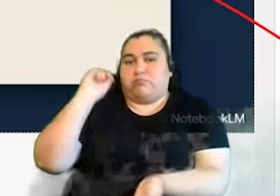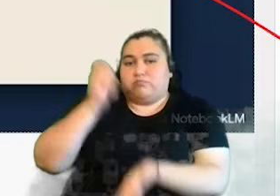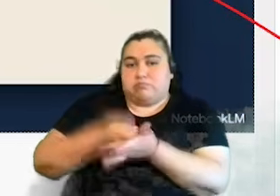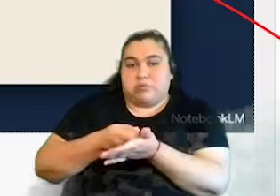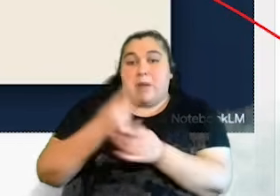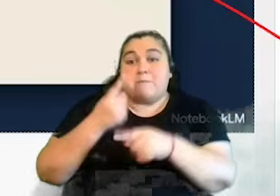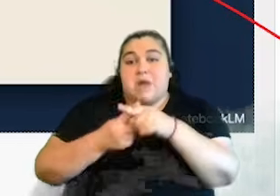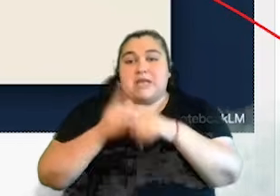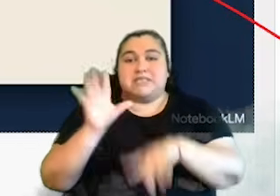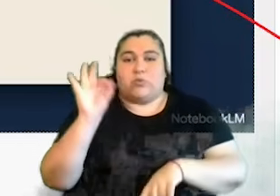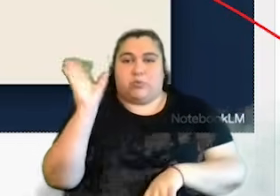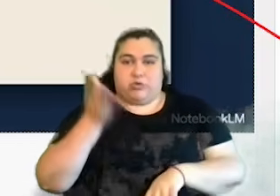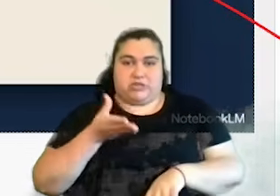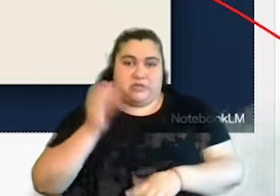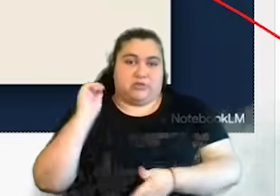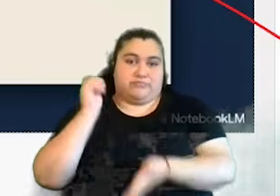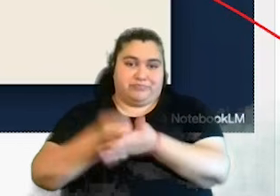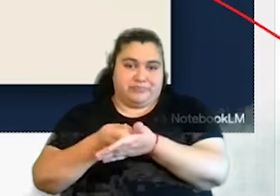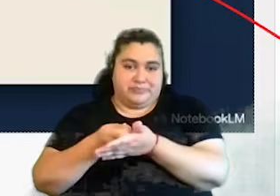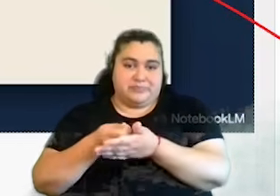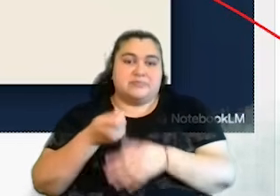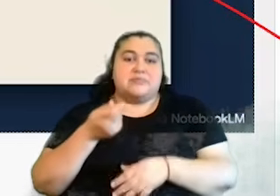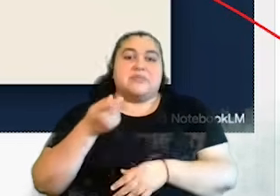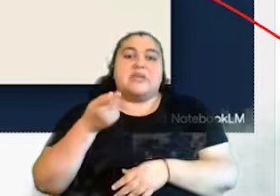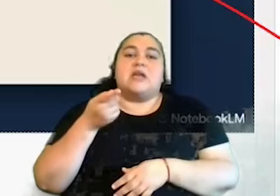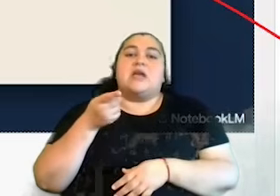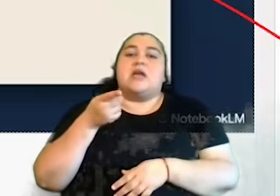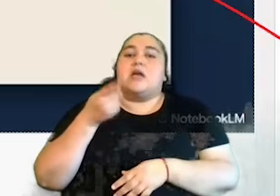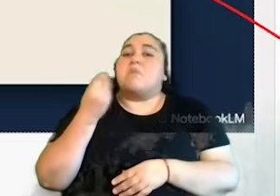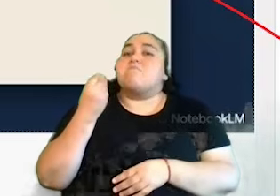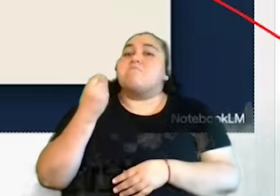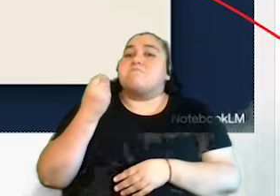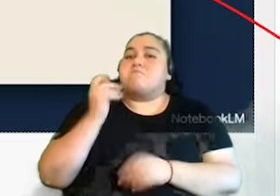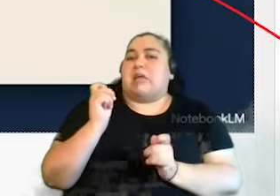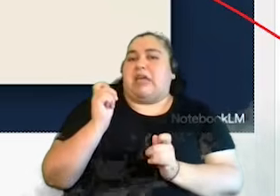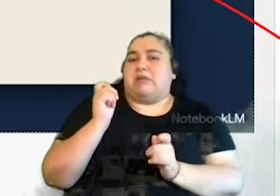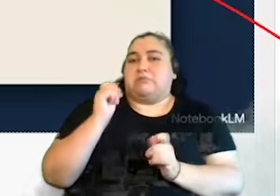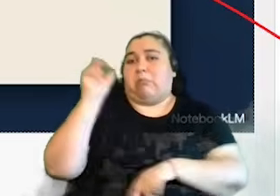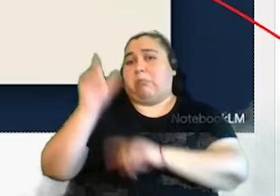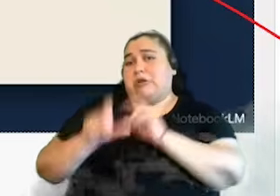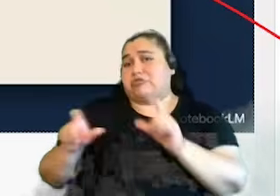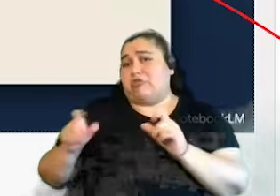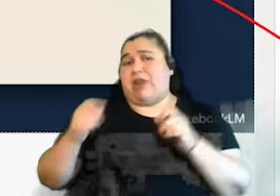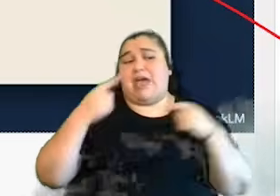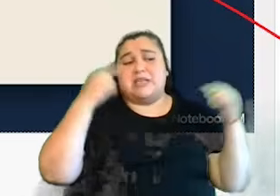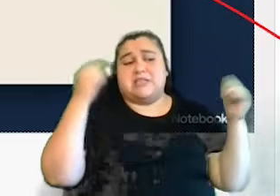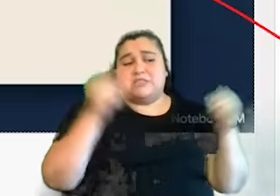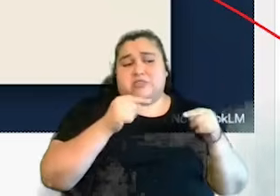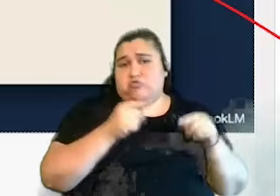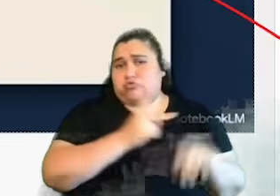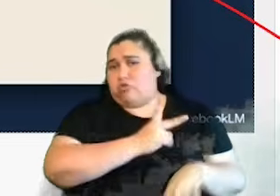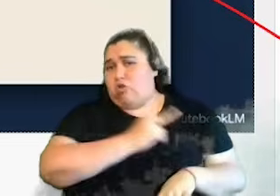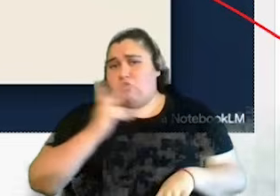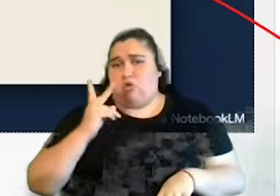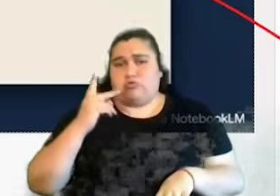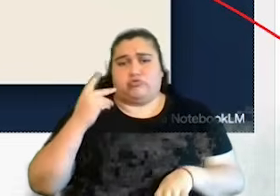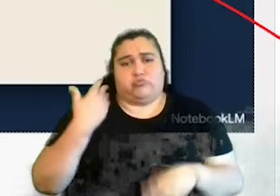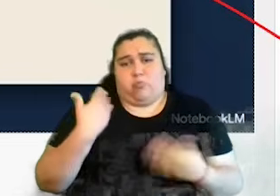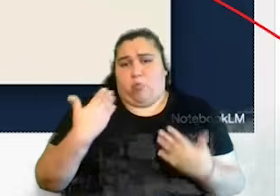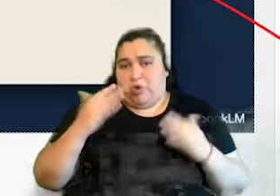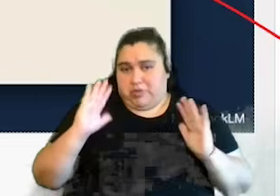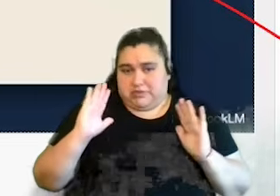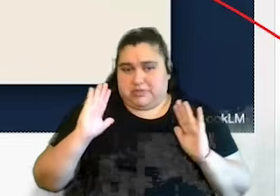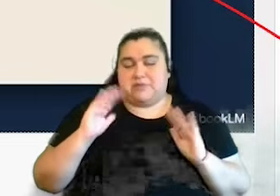posibilidad está tanto para personas humanas como personas jurídicas, y a diferencia de la otra etapa, la anterior a la denuncia